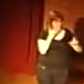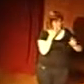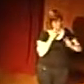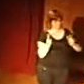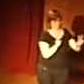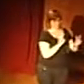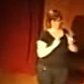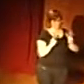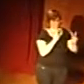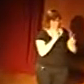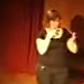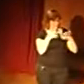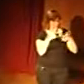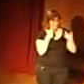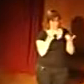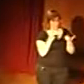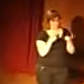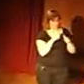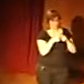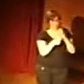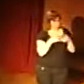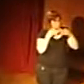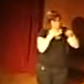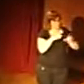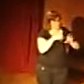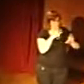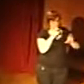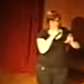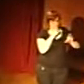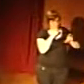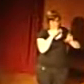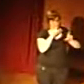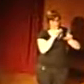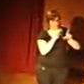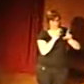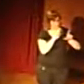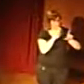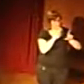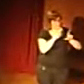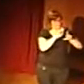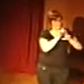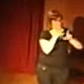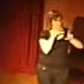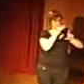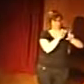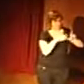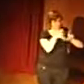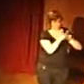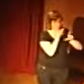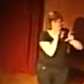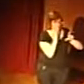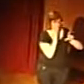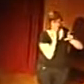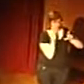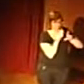y figuras muy definidas pero termina siempre sus cuadros con finísimas veladuras veladuras de barniz coloreado es decir